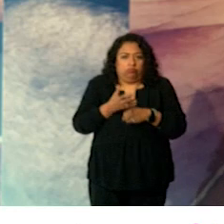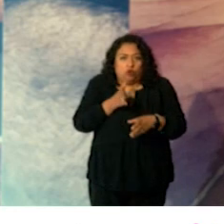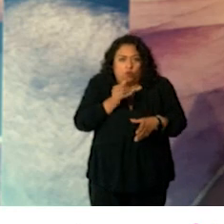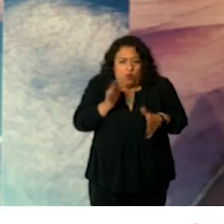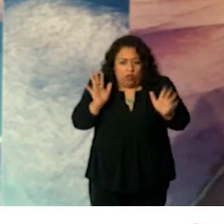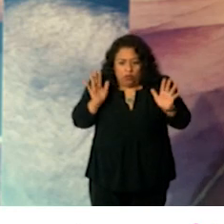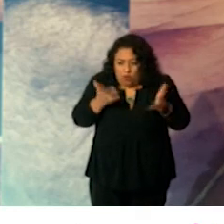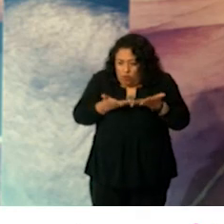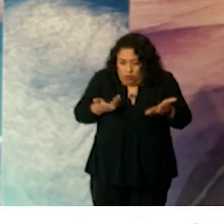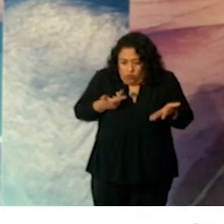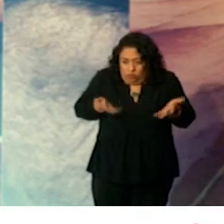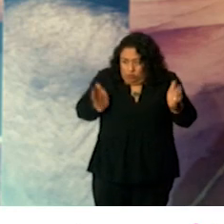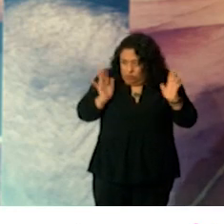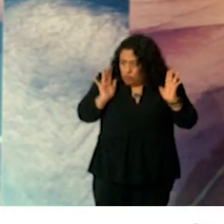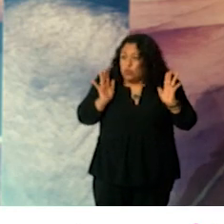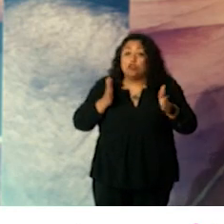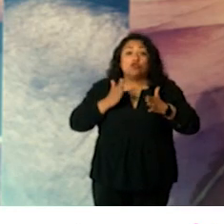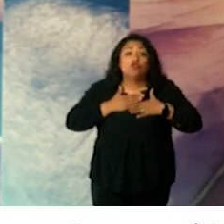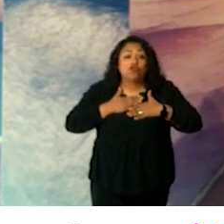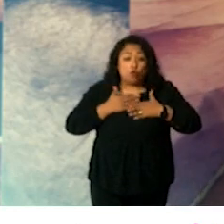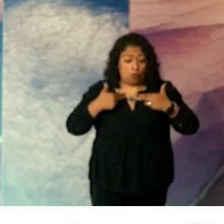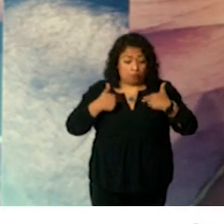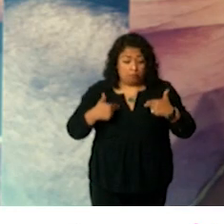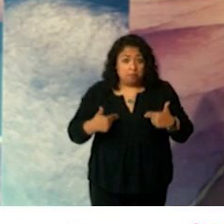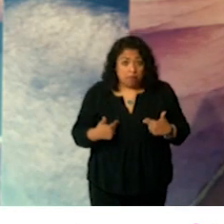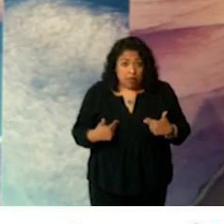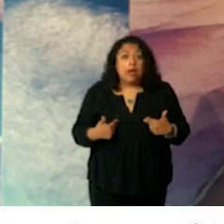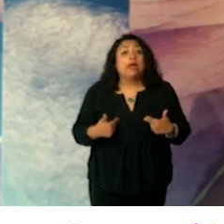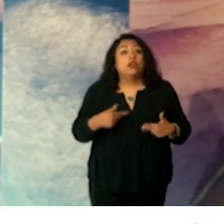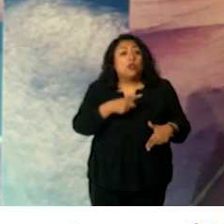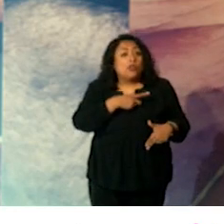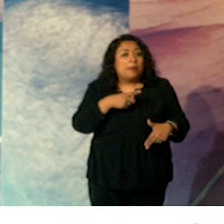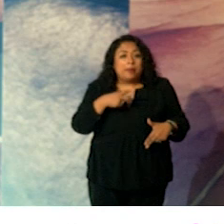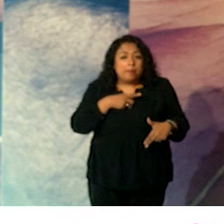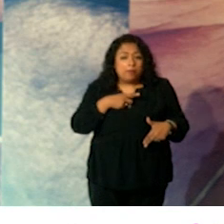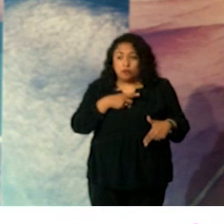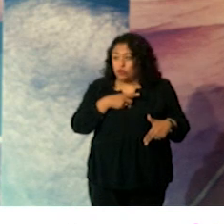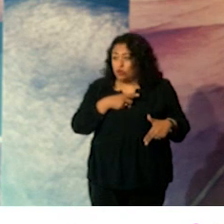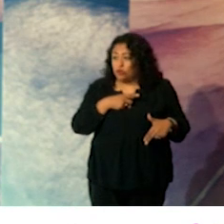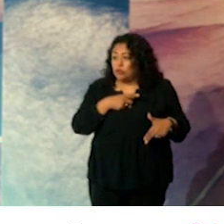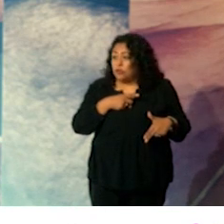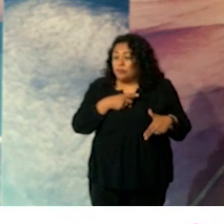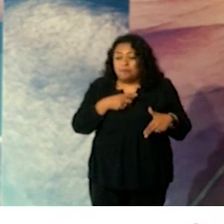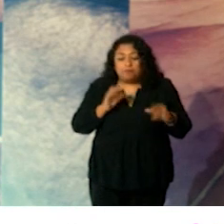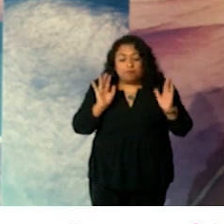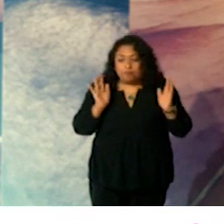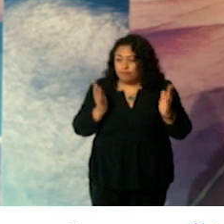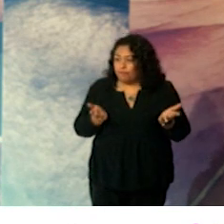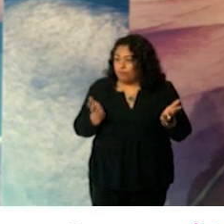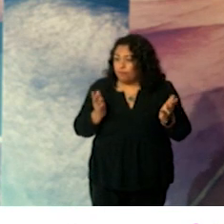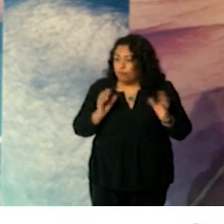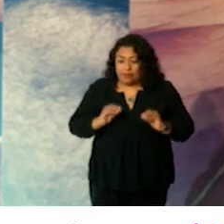más posible hacer, lo que nosotros como humanidad tenemos que dejar de una